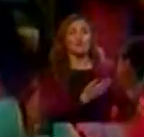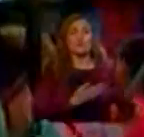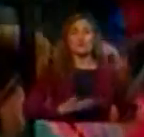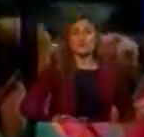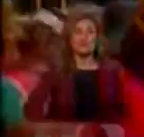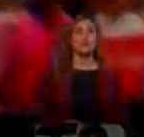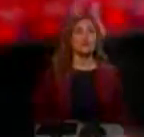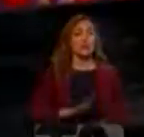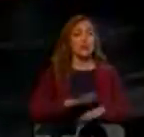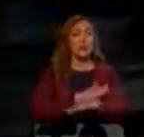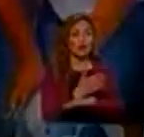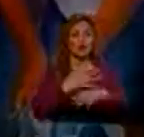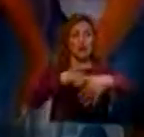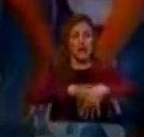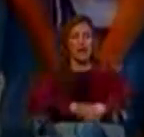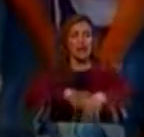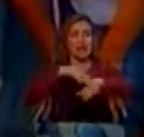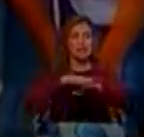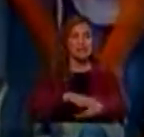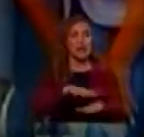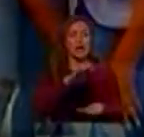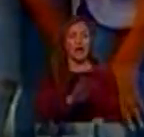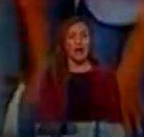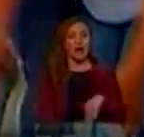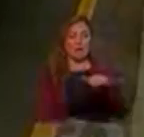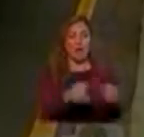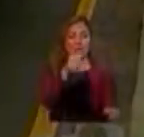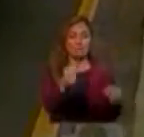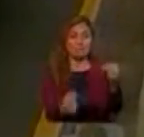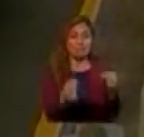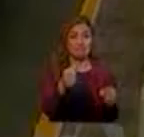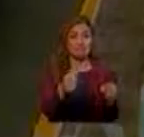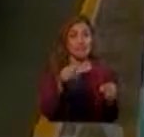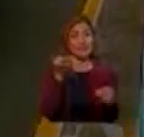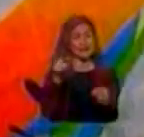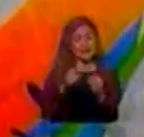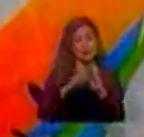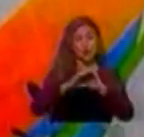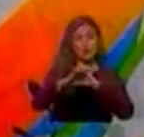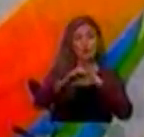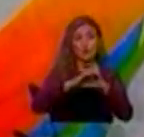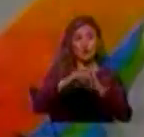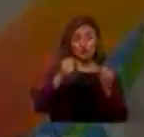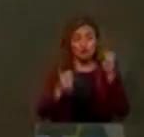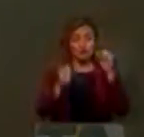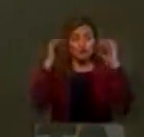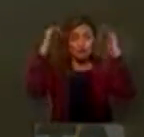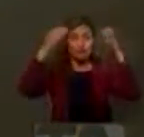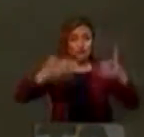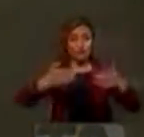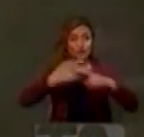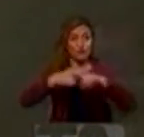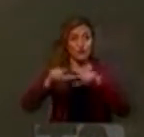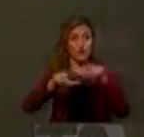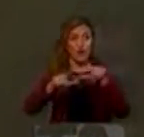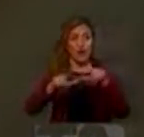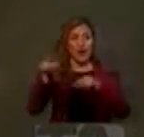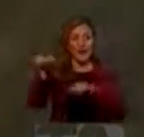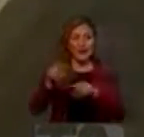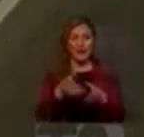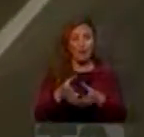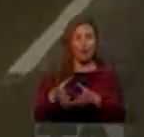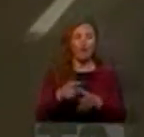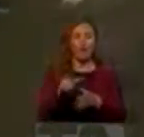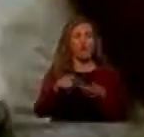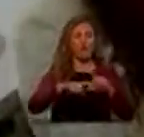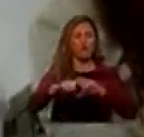Como el motivo era una caravana, no solo a pie, sino también en autos, camionetas, buses, camiones, chivas, y hasta en el gusanito llegaban. Los